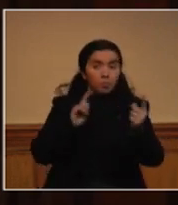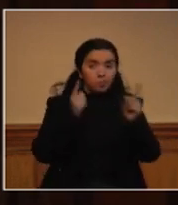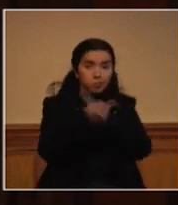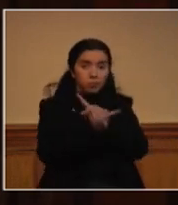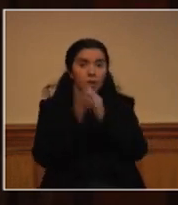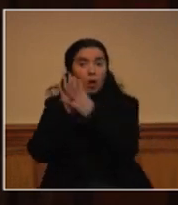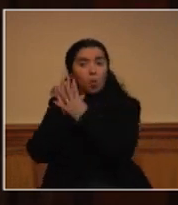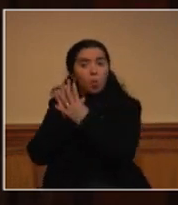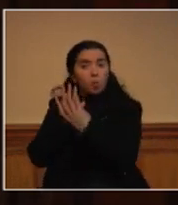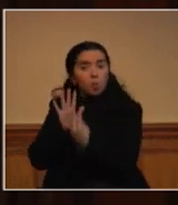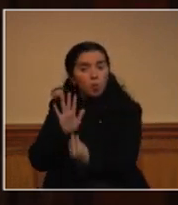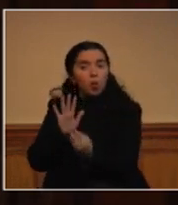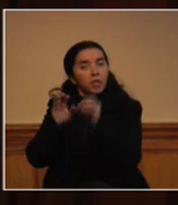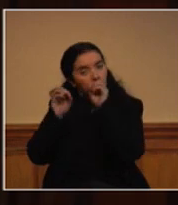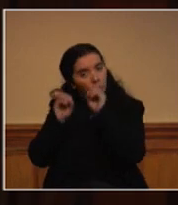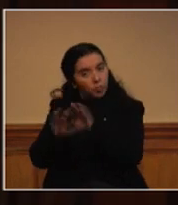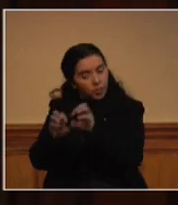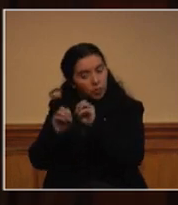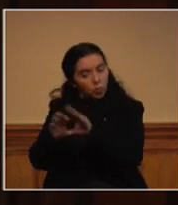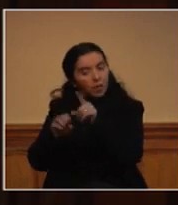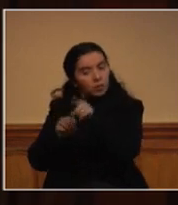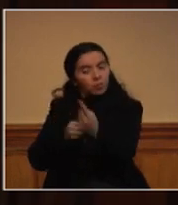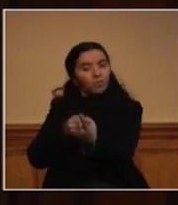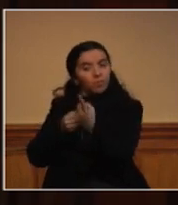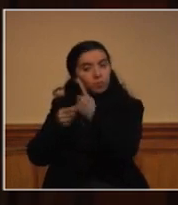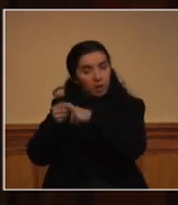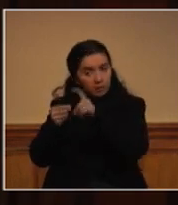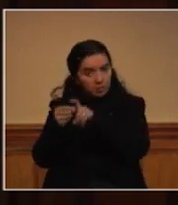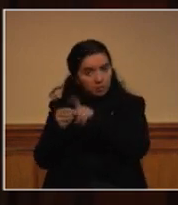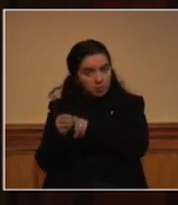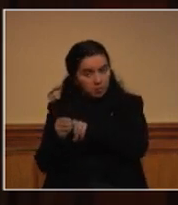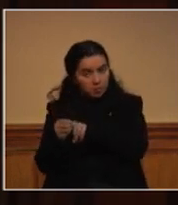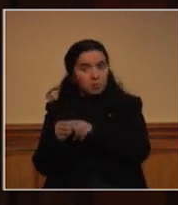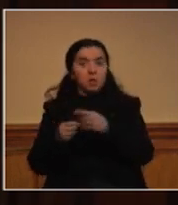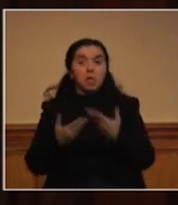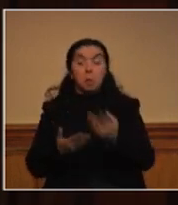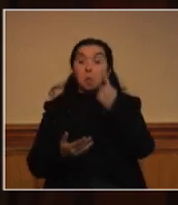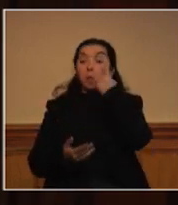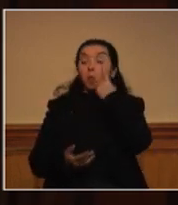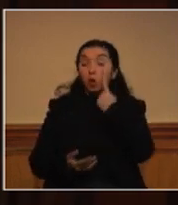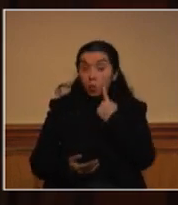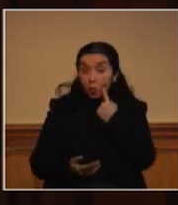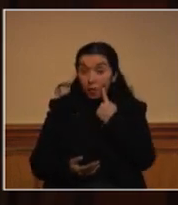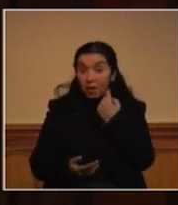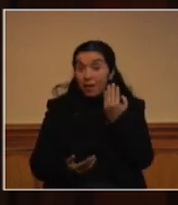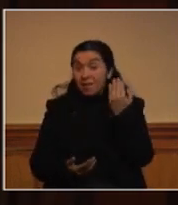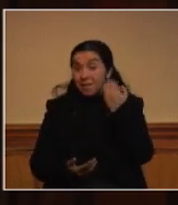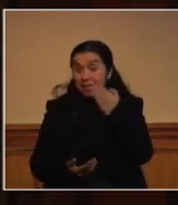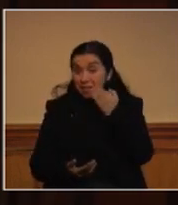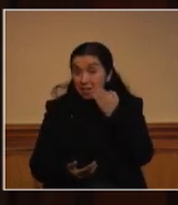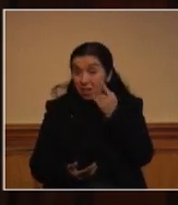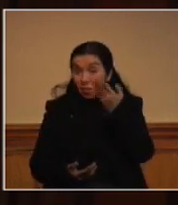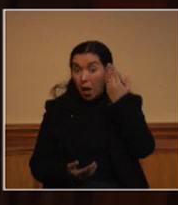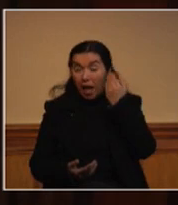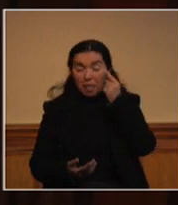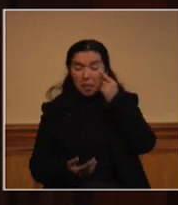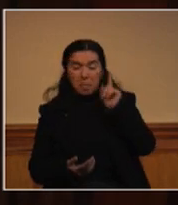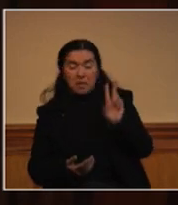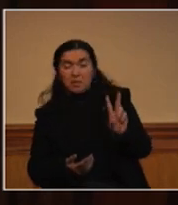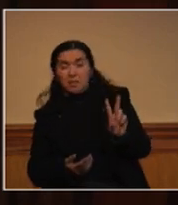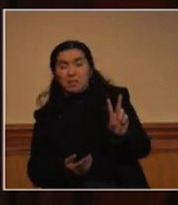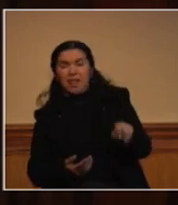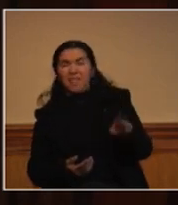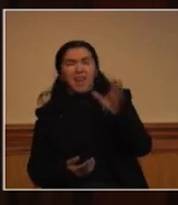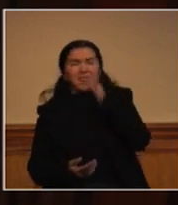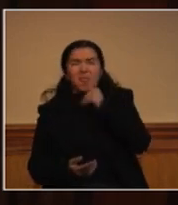modelo realmente educativo y participativo. Y hemos podido comprobar cómo niños a los que no se les consideraba que tuvieran